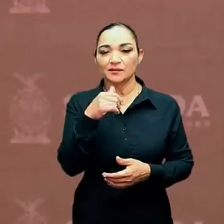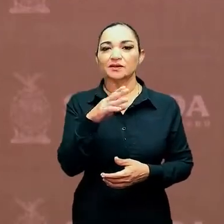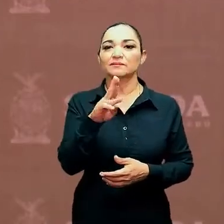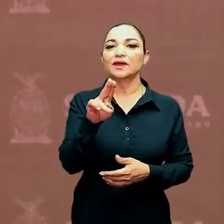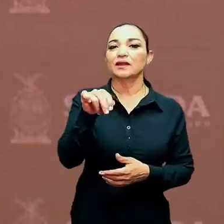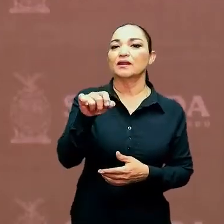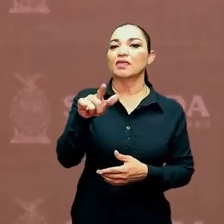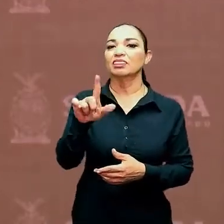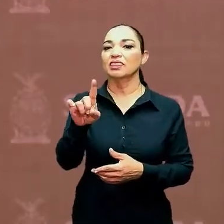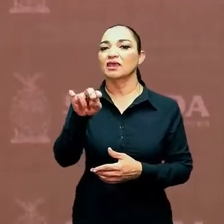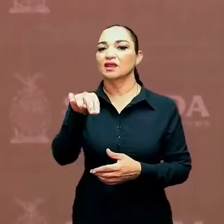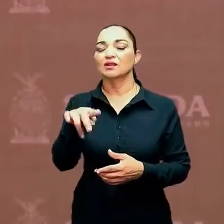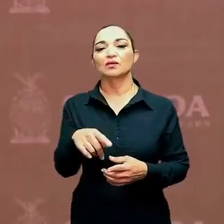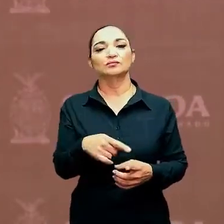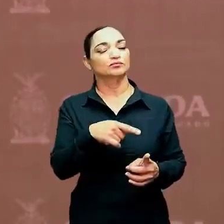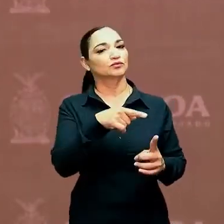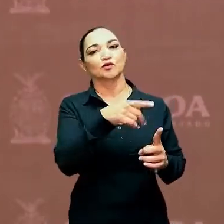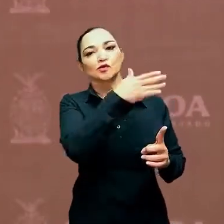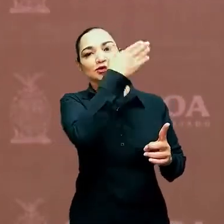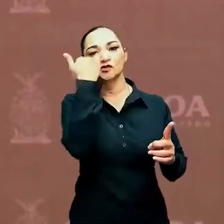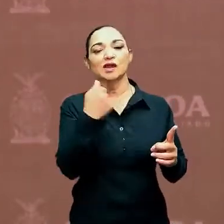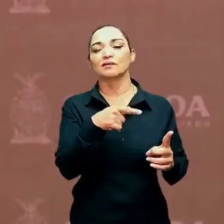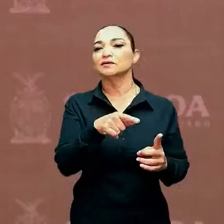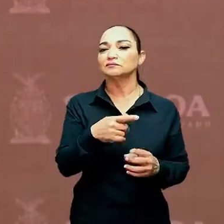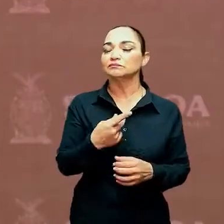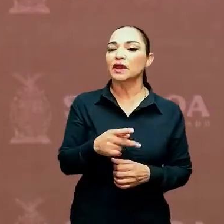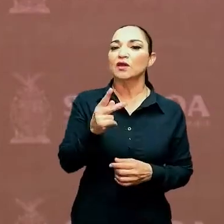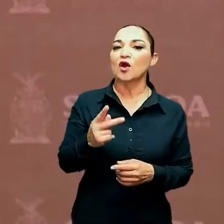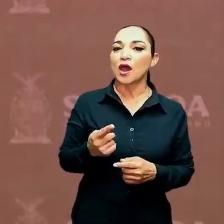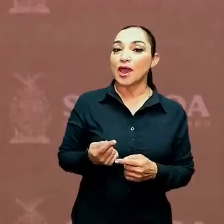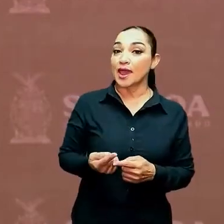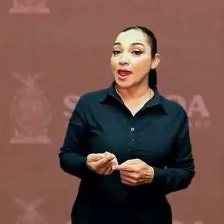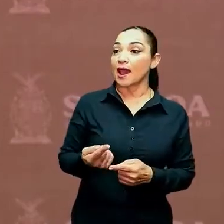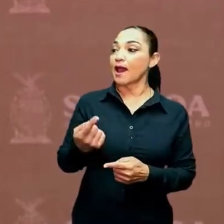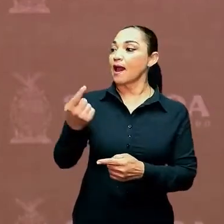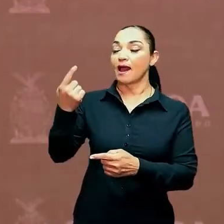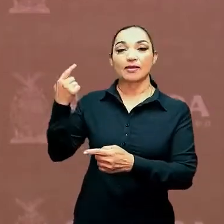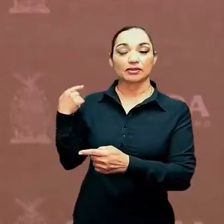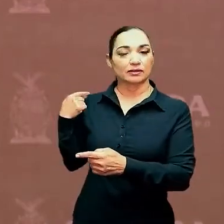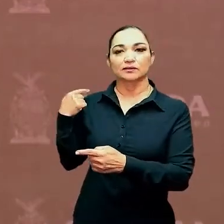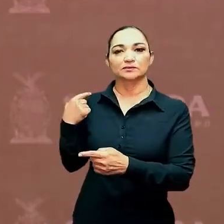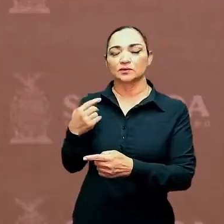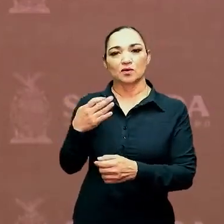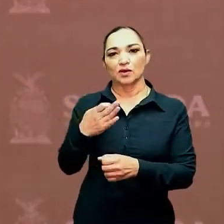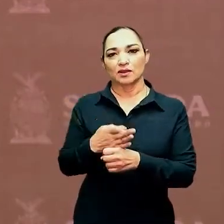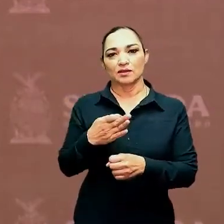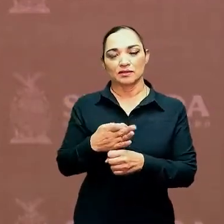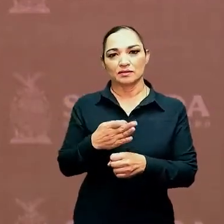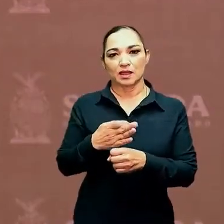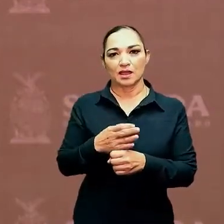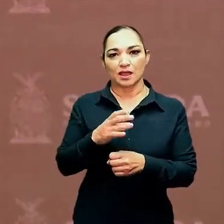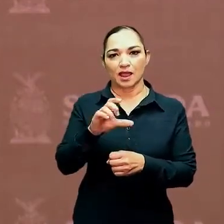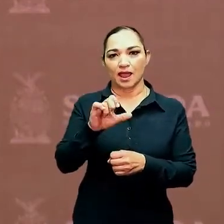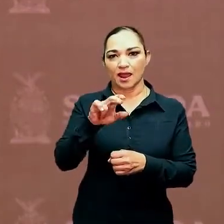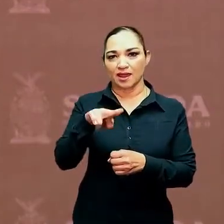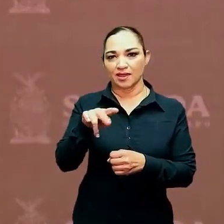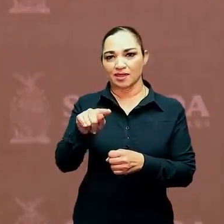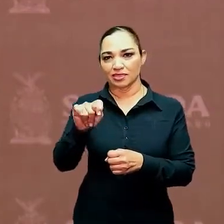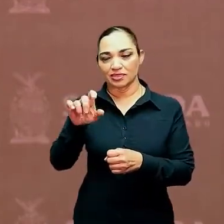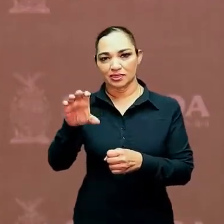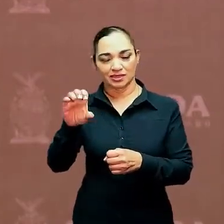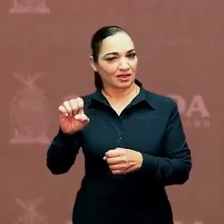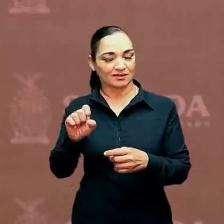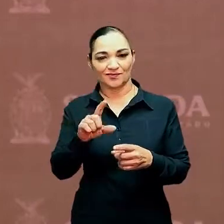dije que todavía seguía siendo el anterior, no es caliente, es el anterior que tiene el